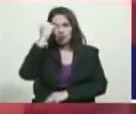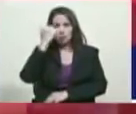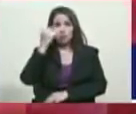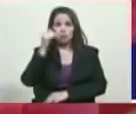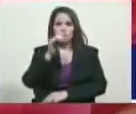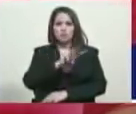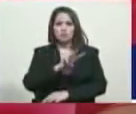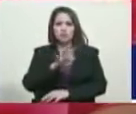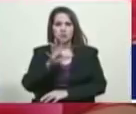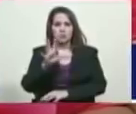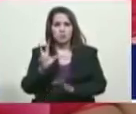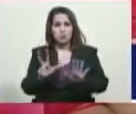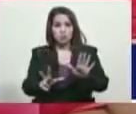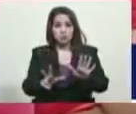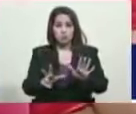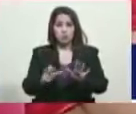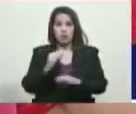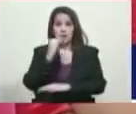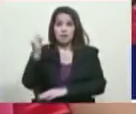458. Y el Zulia,